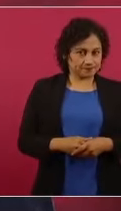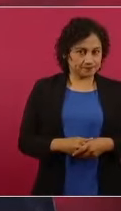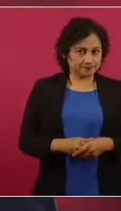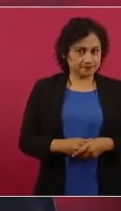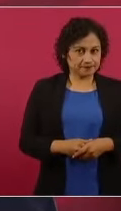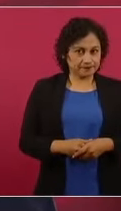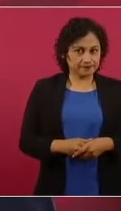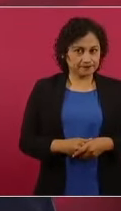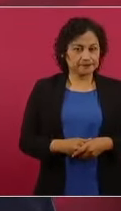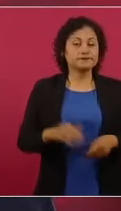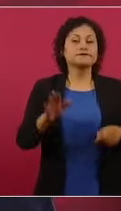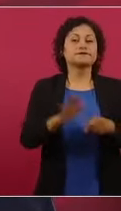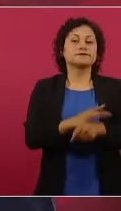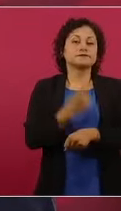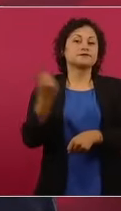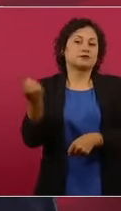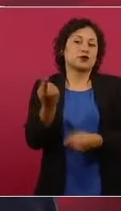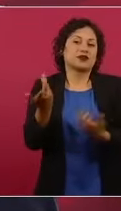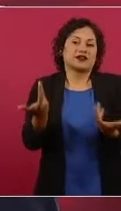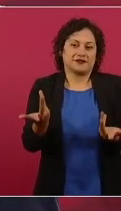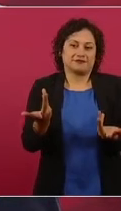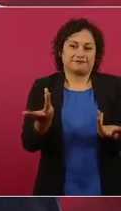me afectaría